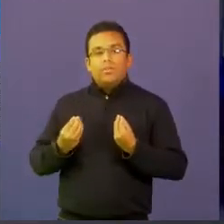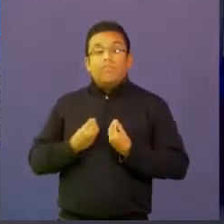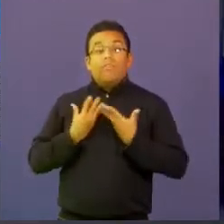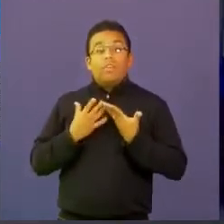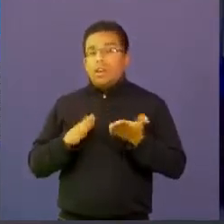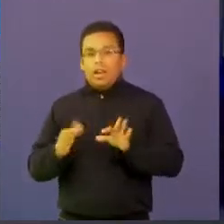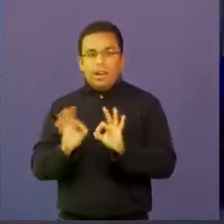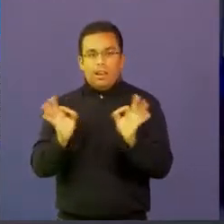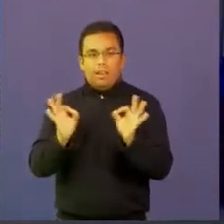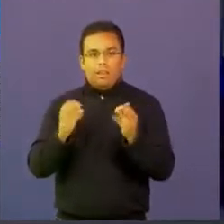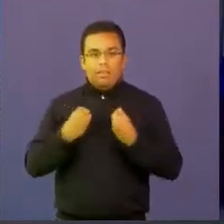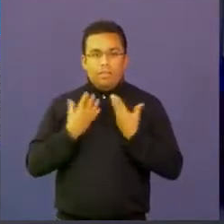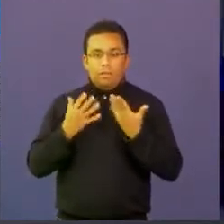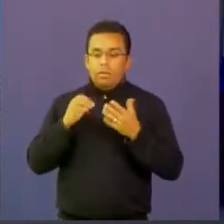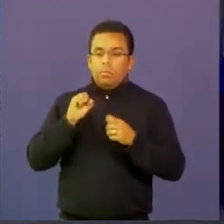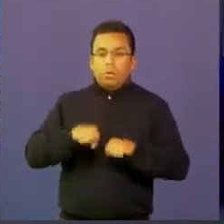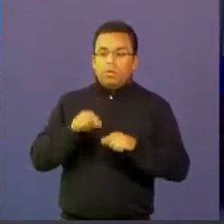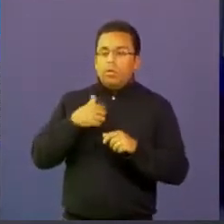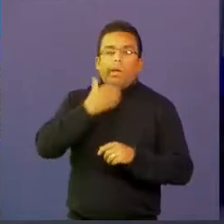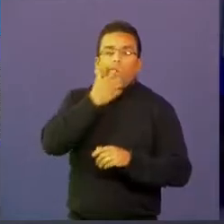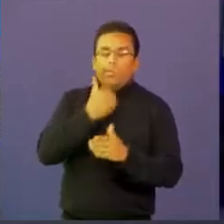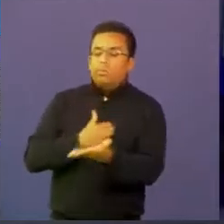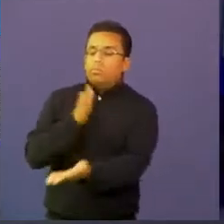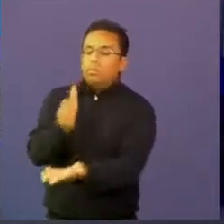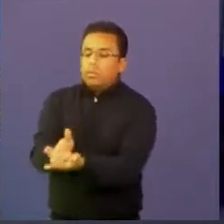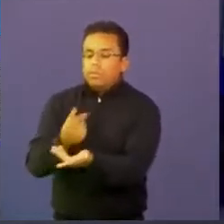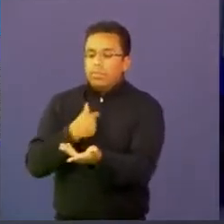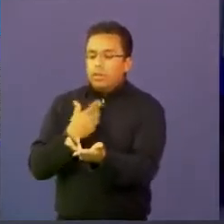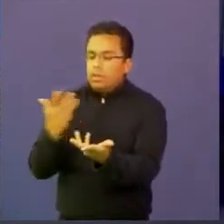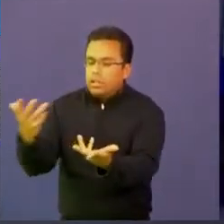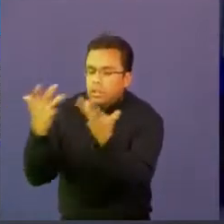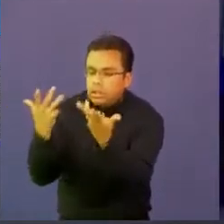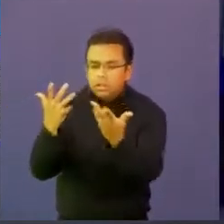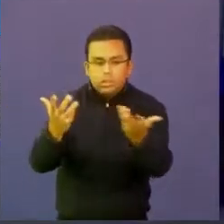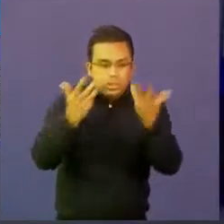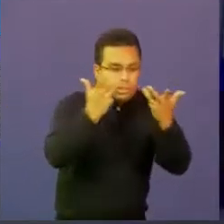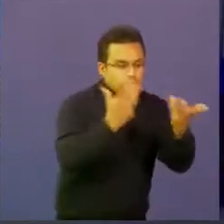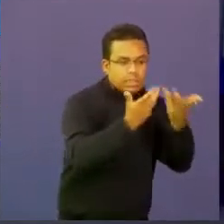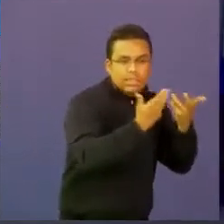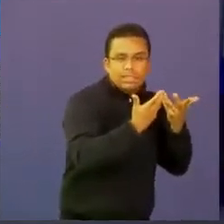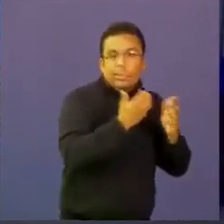todo el tema de ciencias porque pues obviamente necesito comer necesito